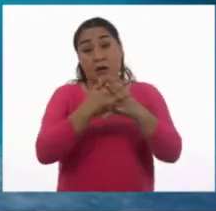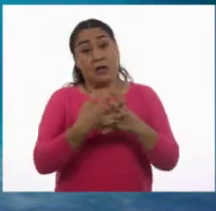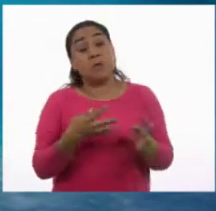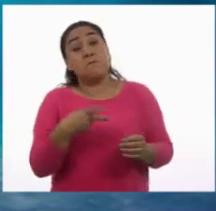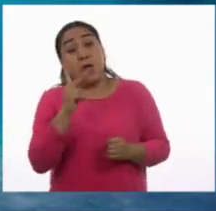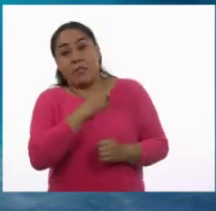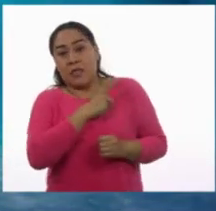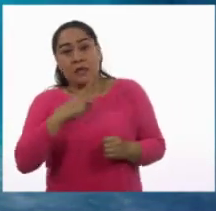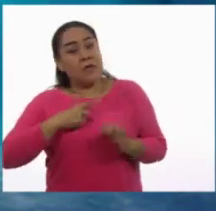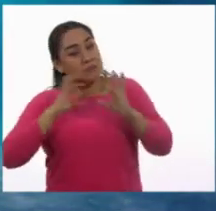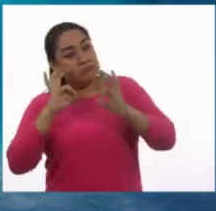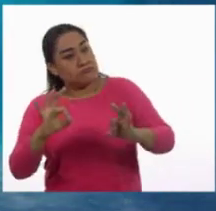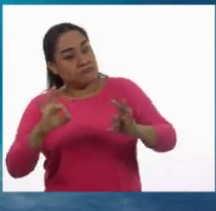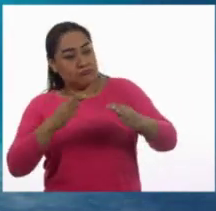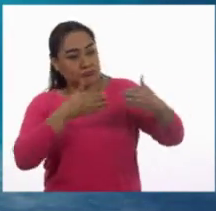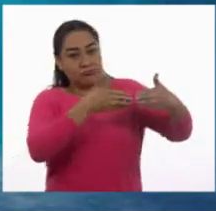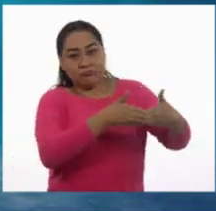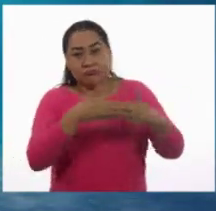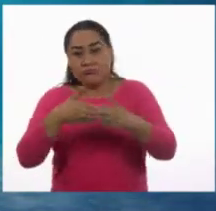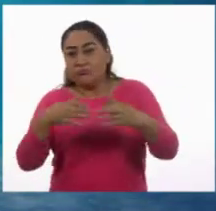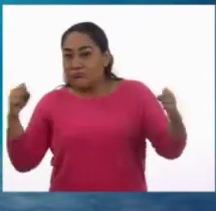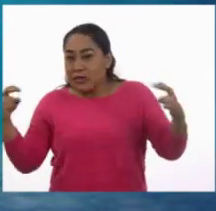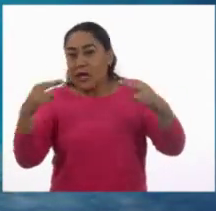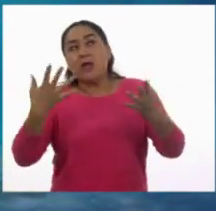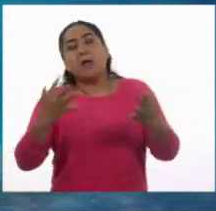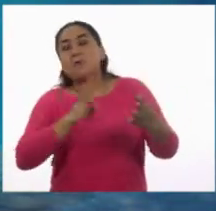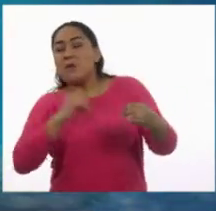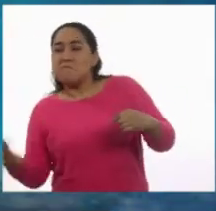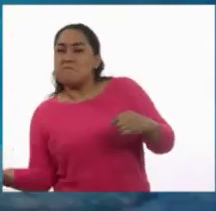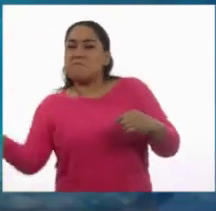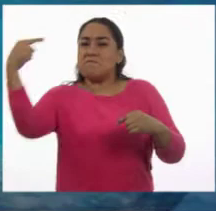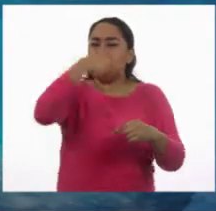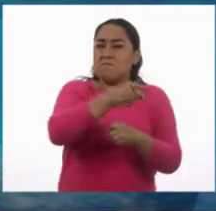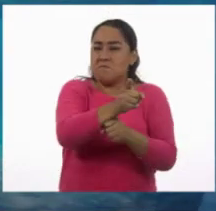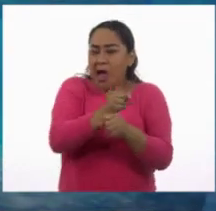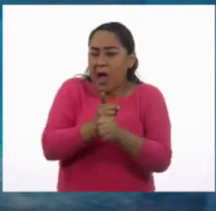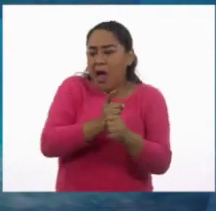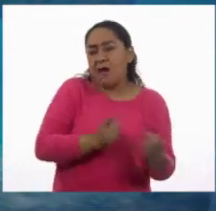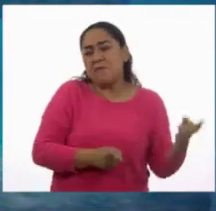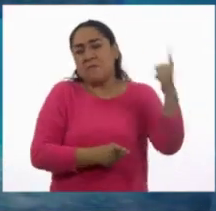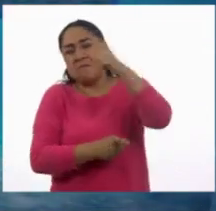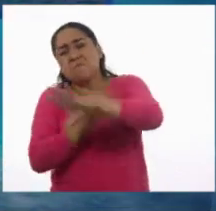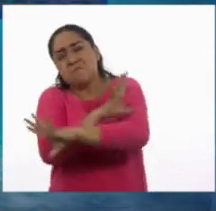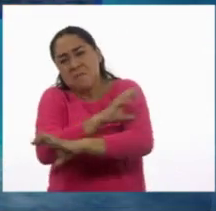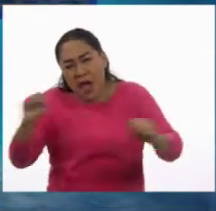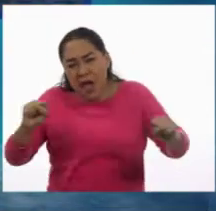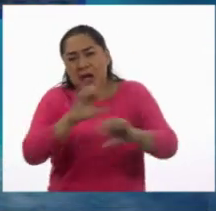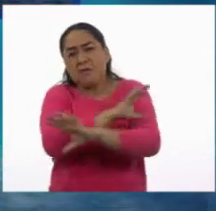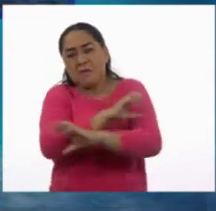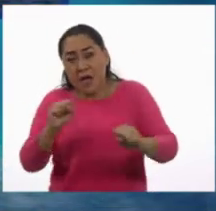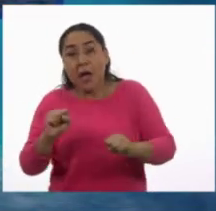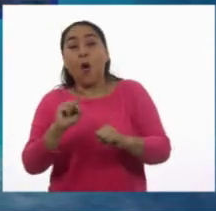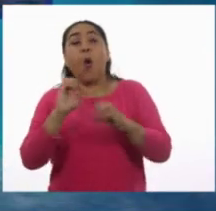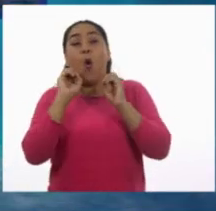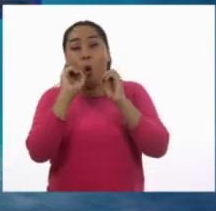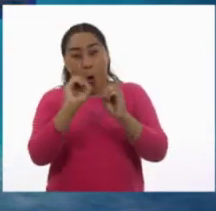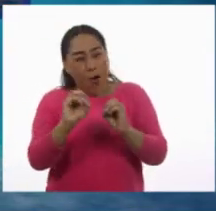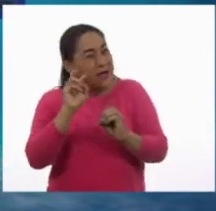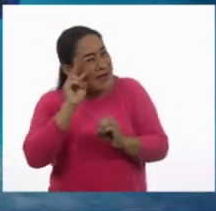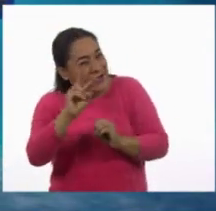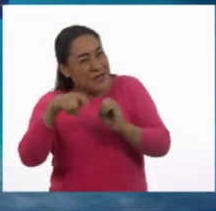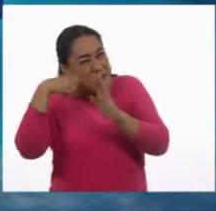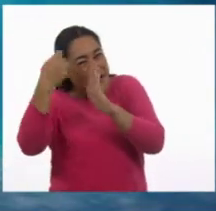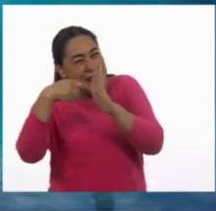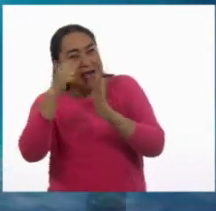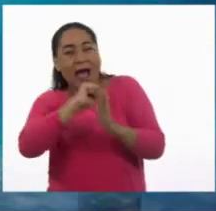vista unos de otros para atacarse con cañones y bombas, con el abordaje directo, como se ve en algunas películas